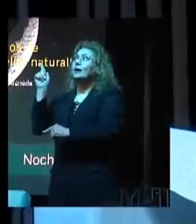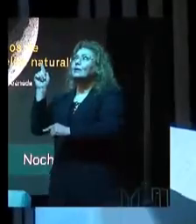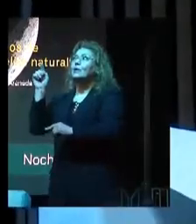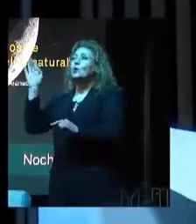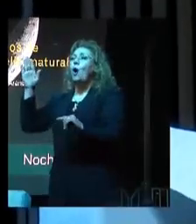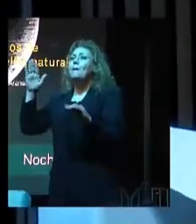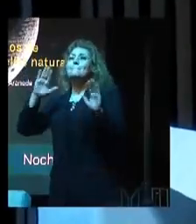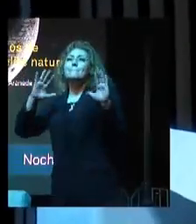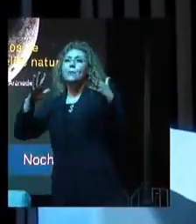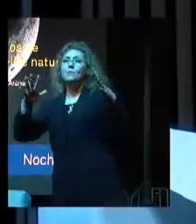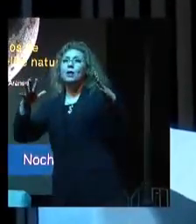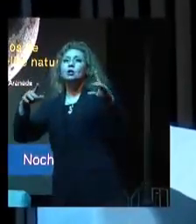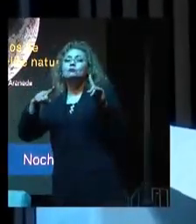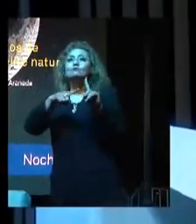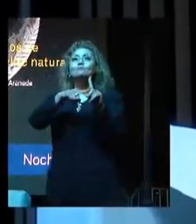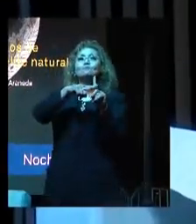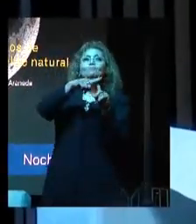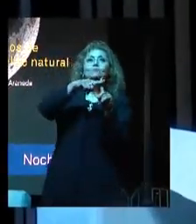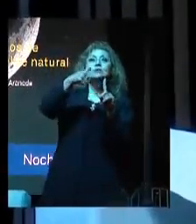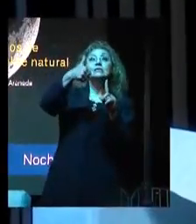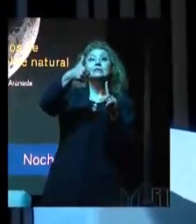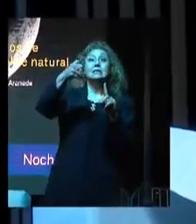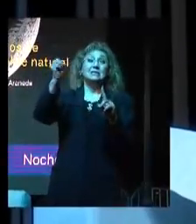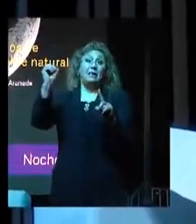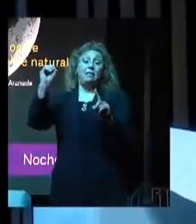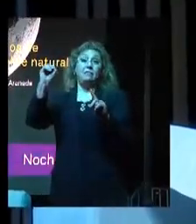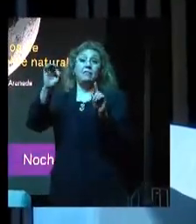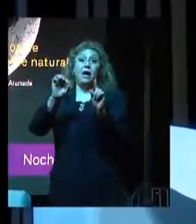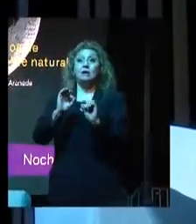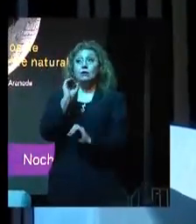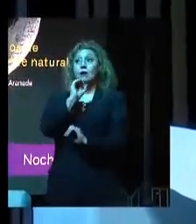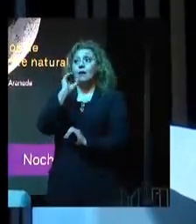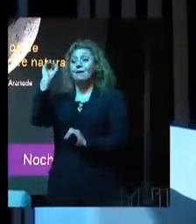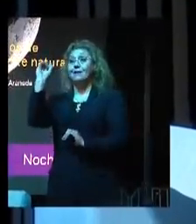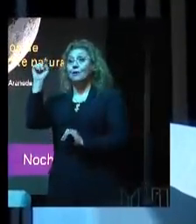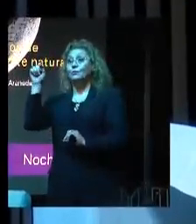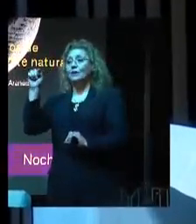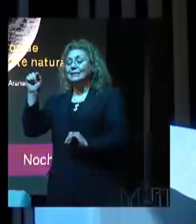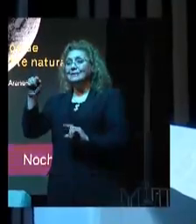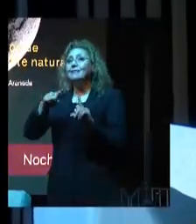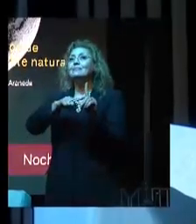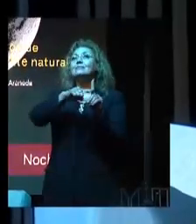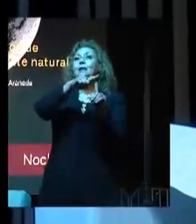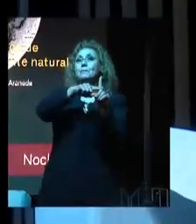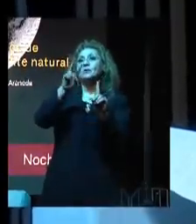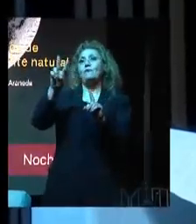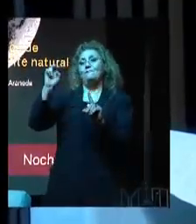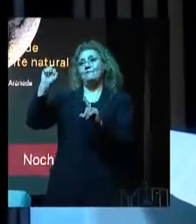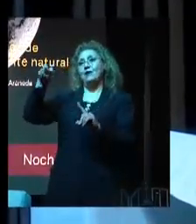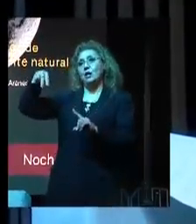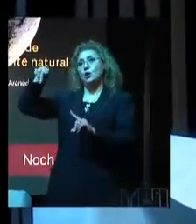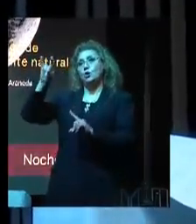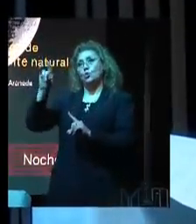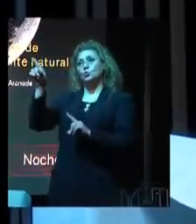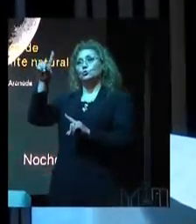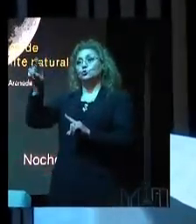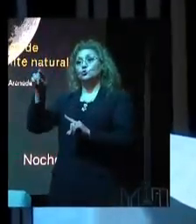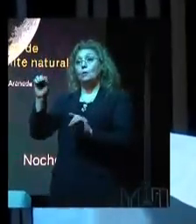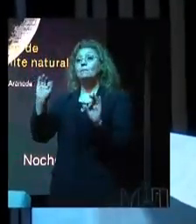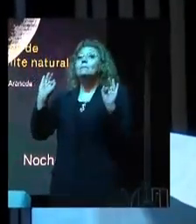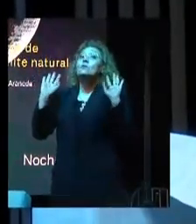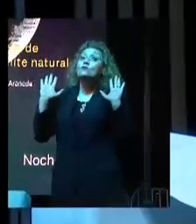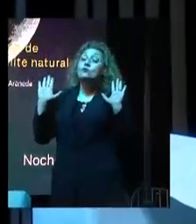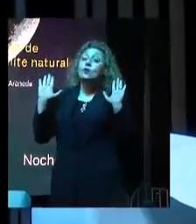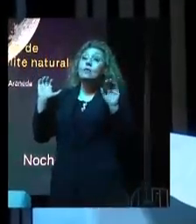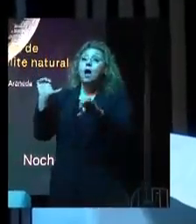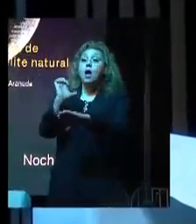una temperatura de como 60 grados. Esa es la temperatura que debería tener Venus. Tal vez en el Ecuador,